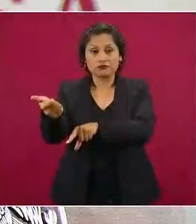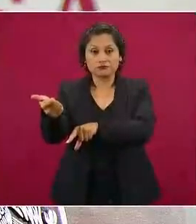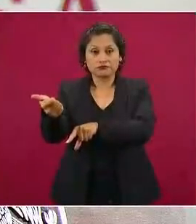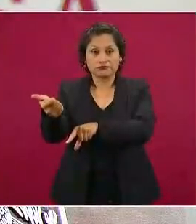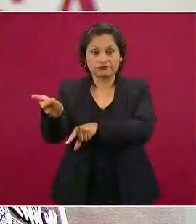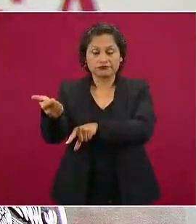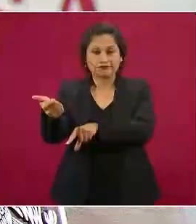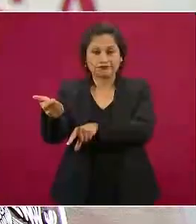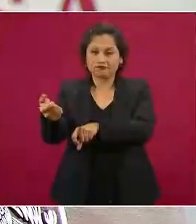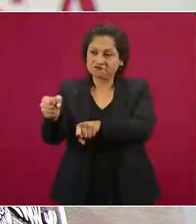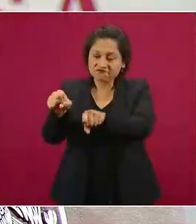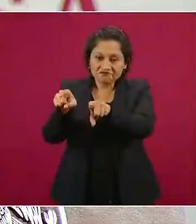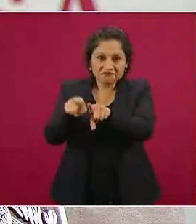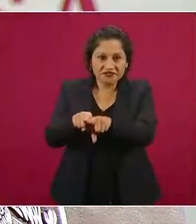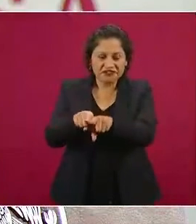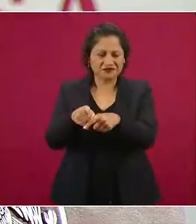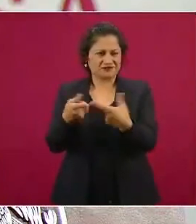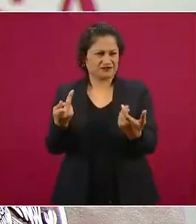irregularidades